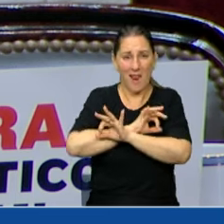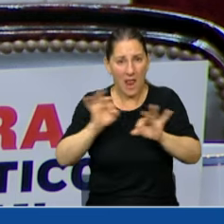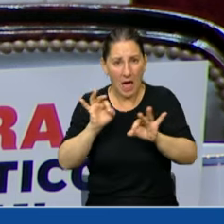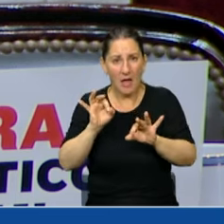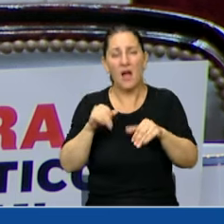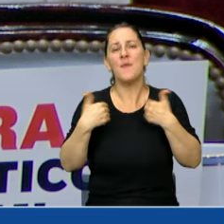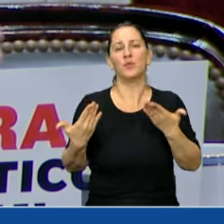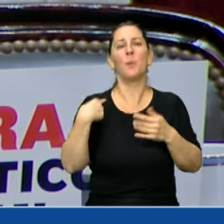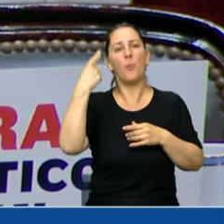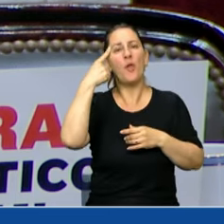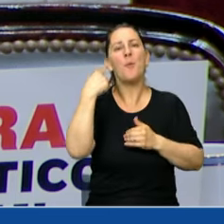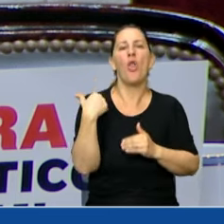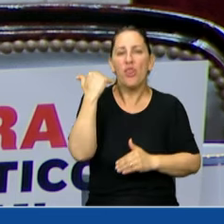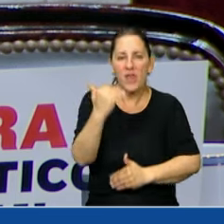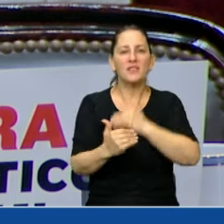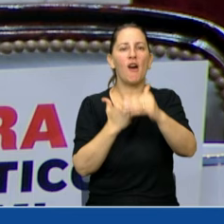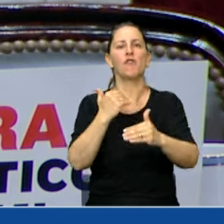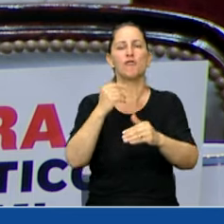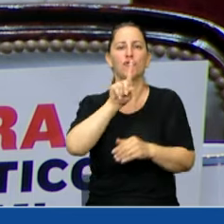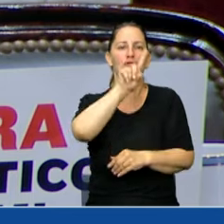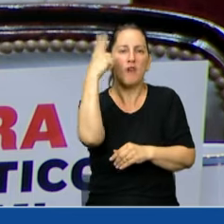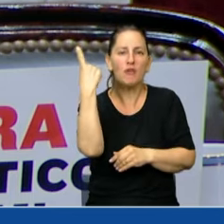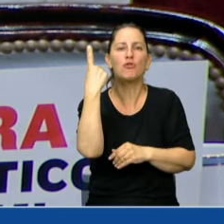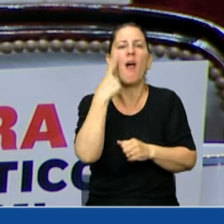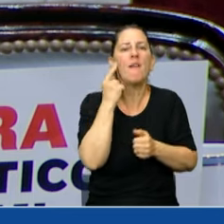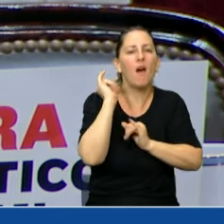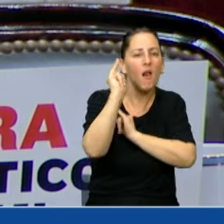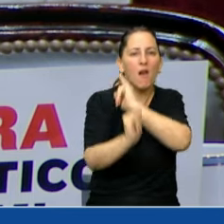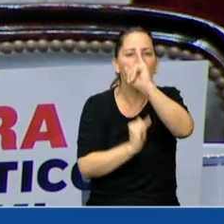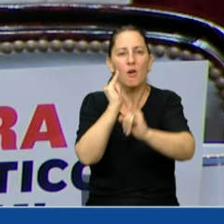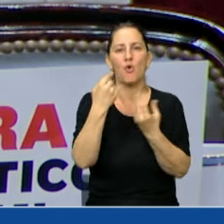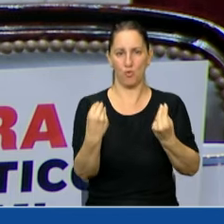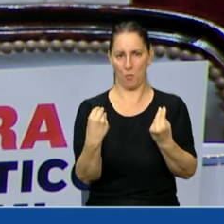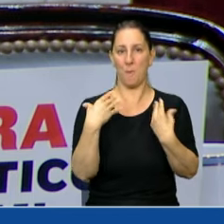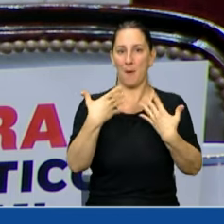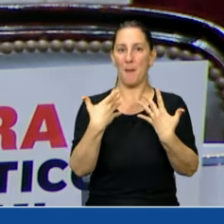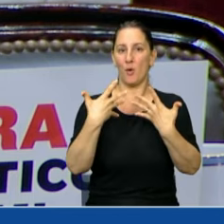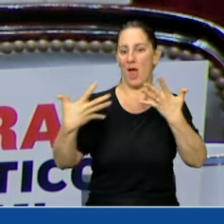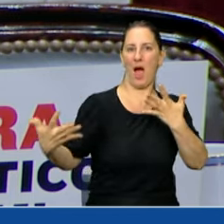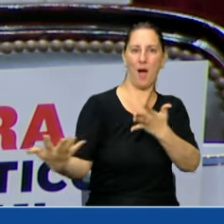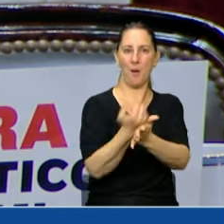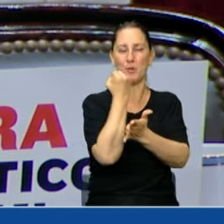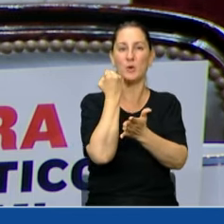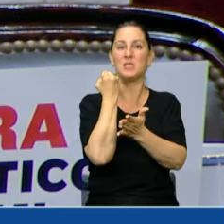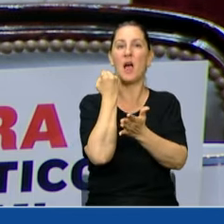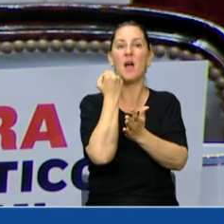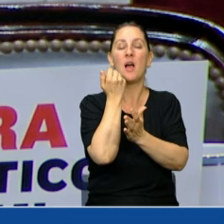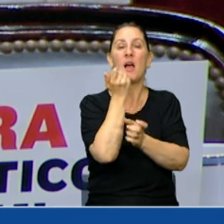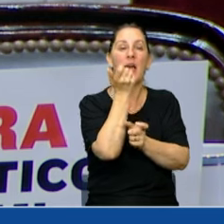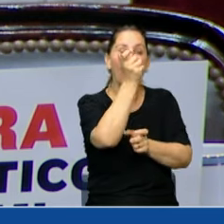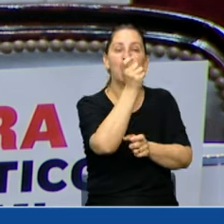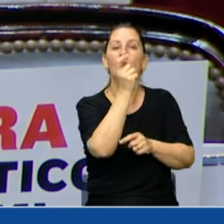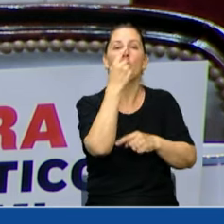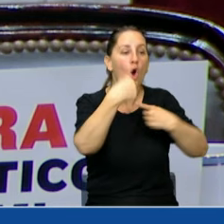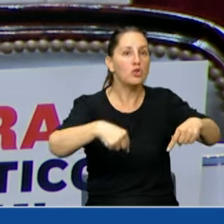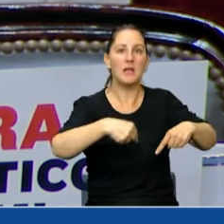un curso de desarrollo nacional de que realmente se puedan utilizar al servicio de todas